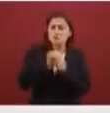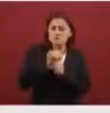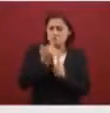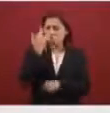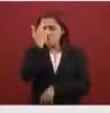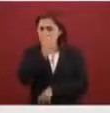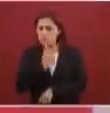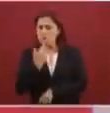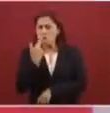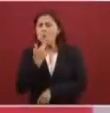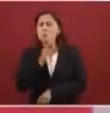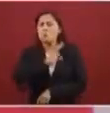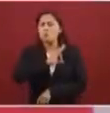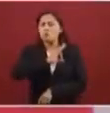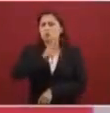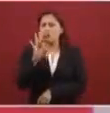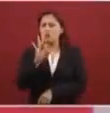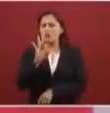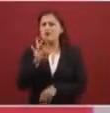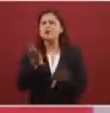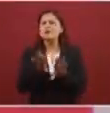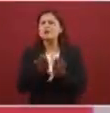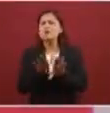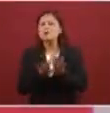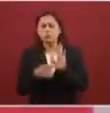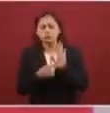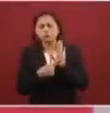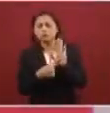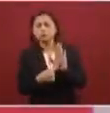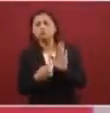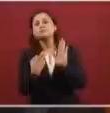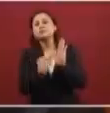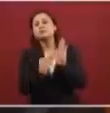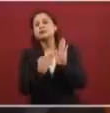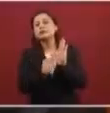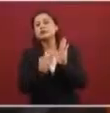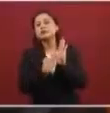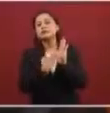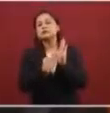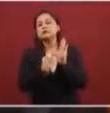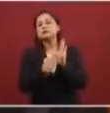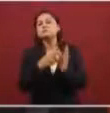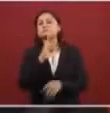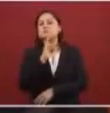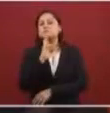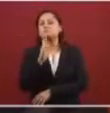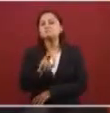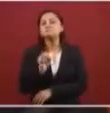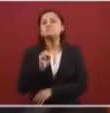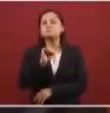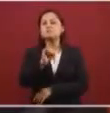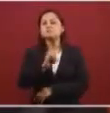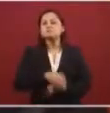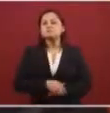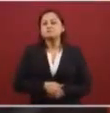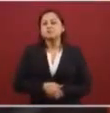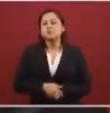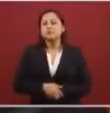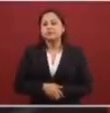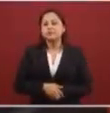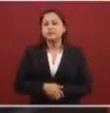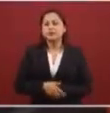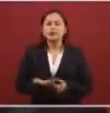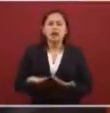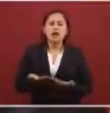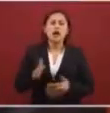Siempre hay un añadido cuando se trata de